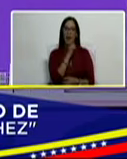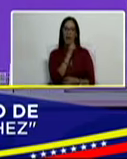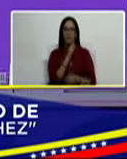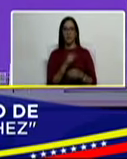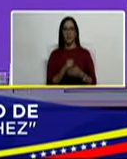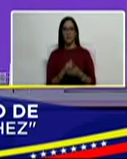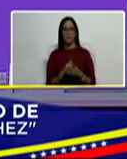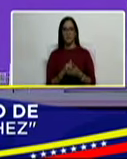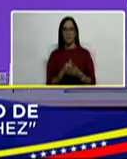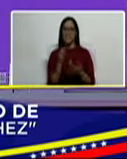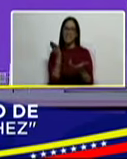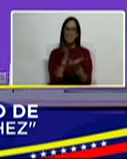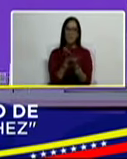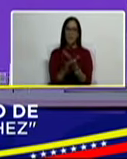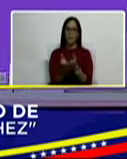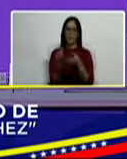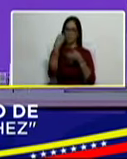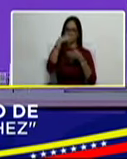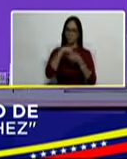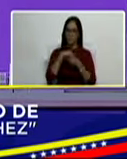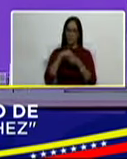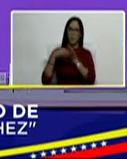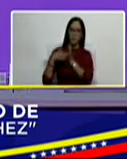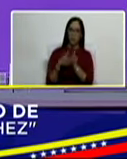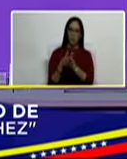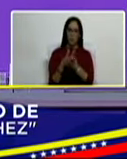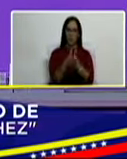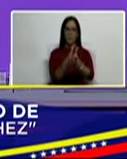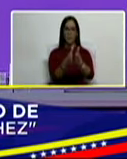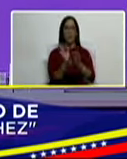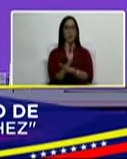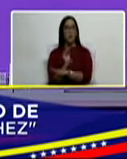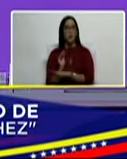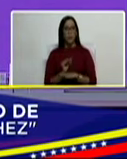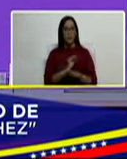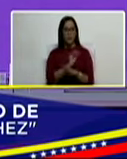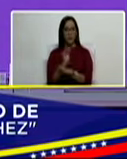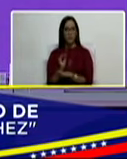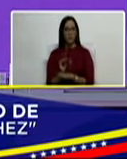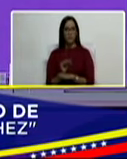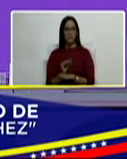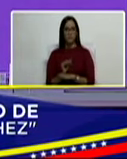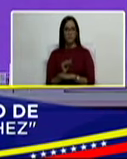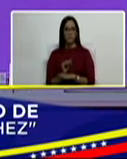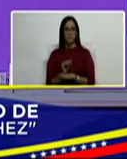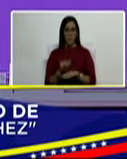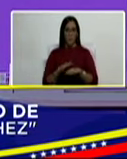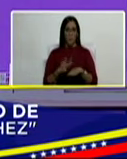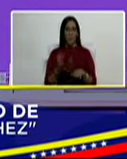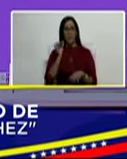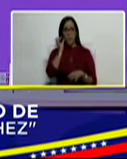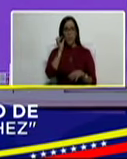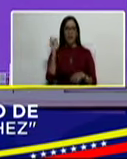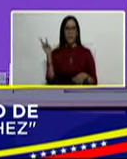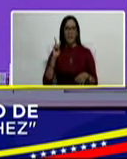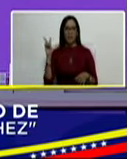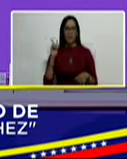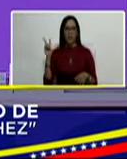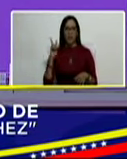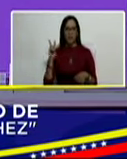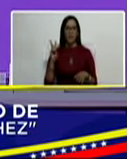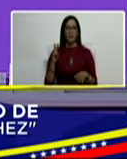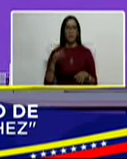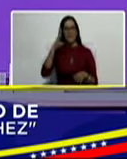y lo llevó siempre por todos los caminos protegido. Porque la mujer venezolana,